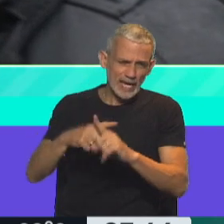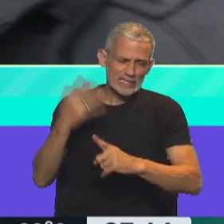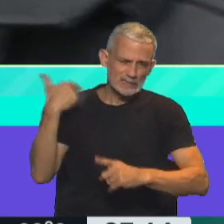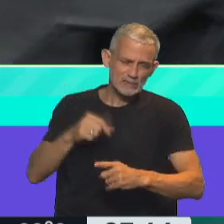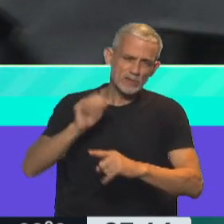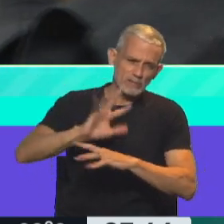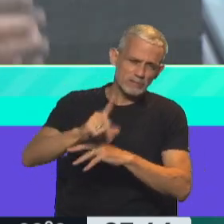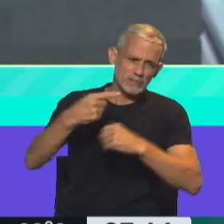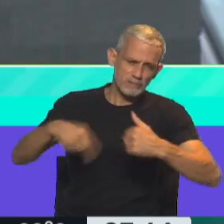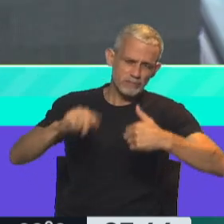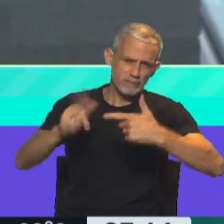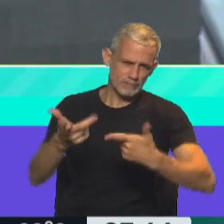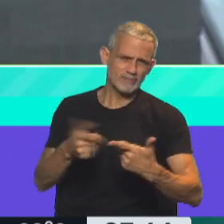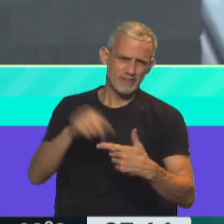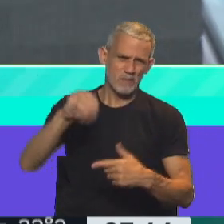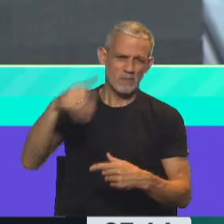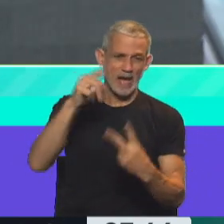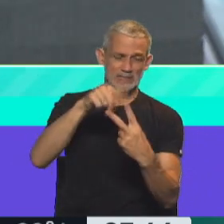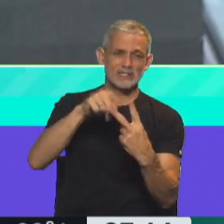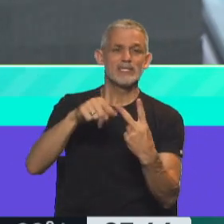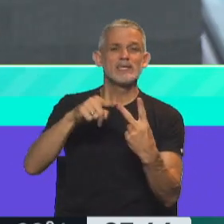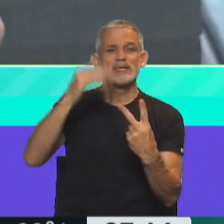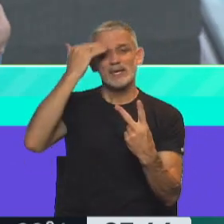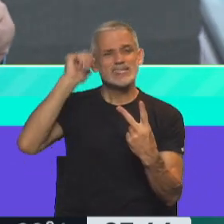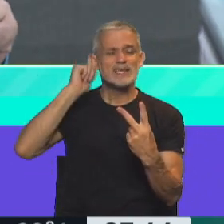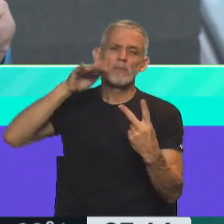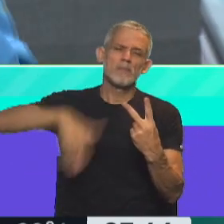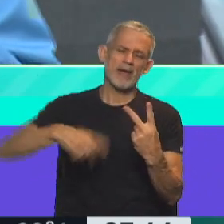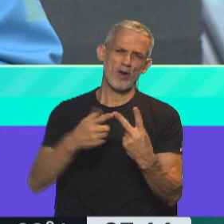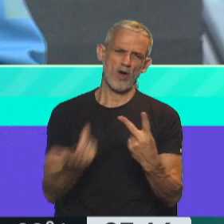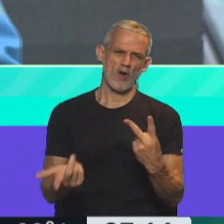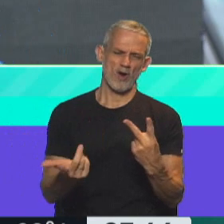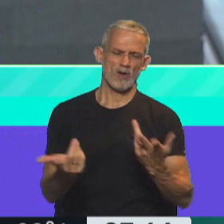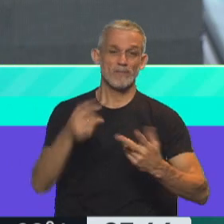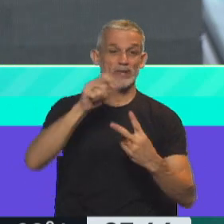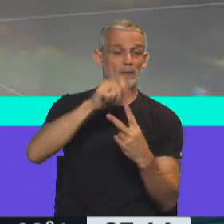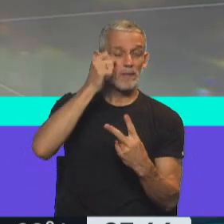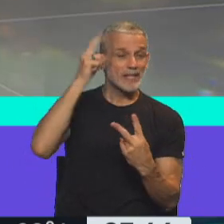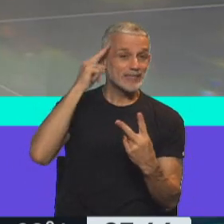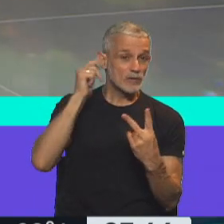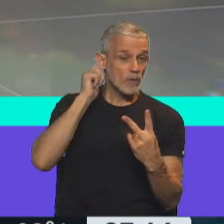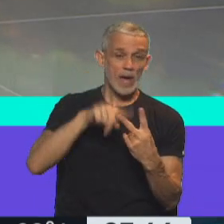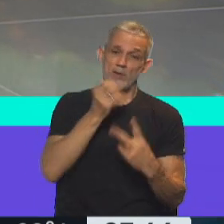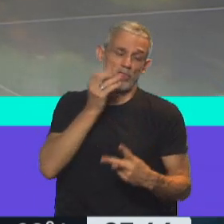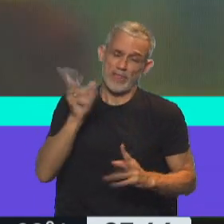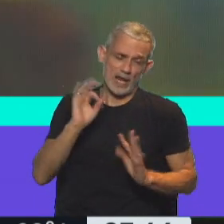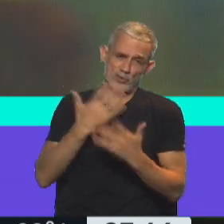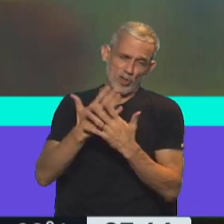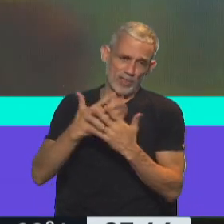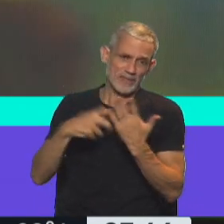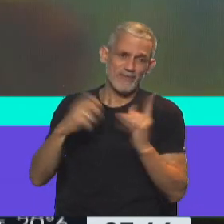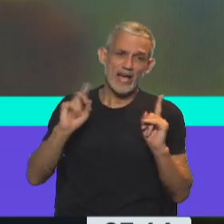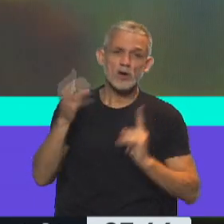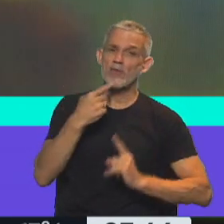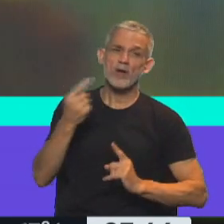delitos vinculados también con hechos de inseguridad y una menor de 15 años. Un hombre de 29 años que se negó a declarar ante el fiscal, pero que puntualmente